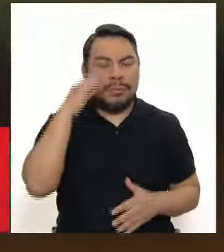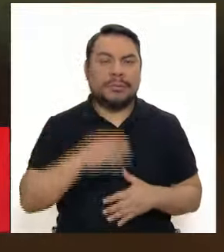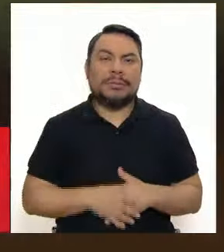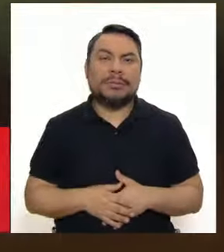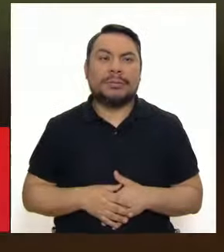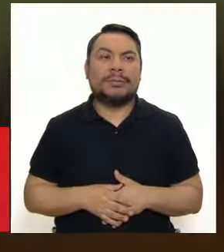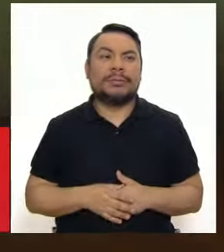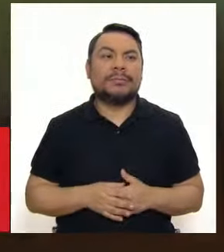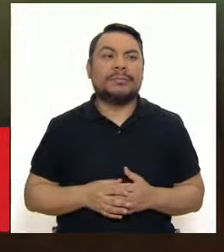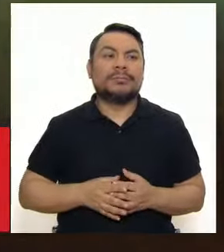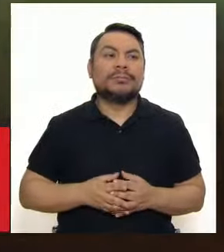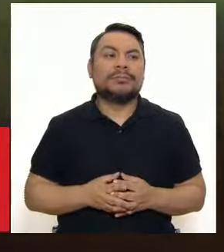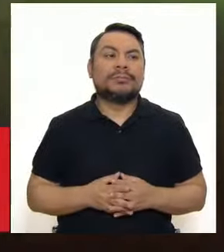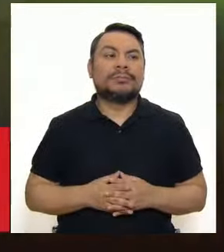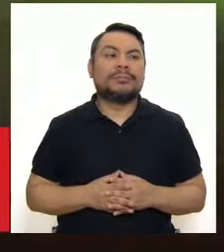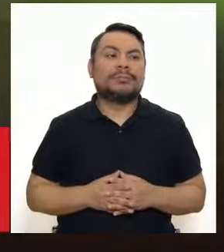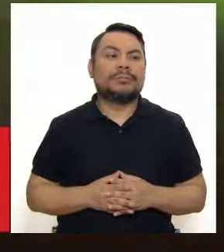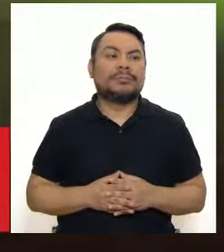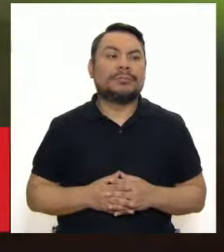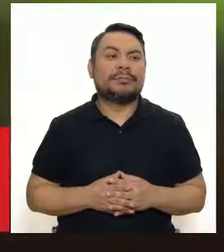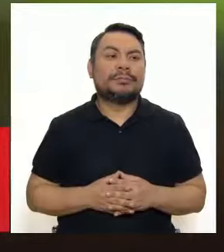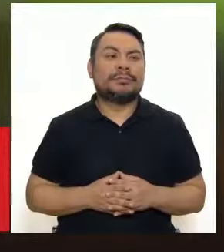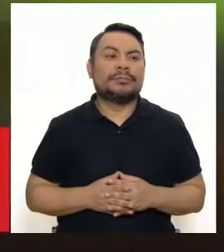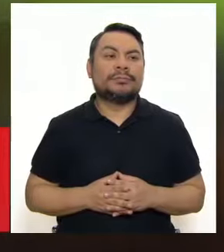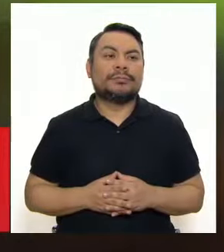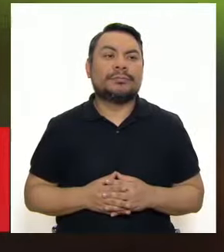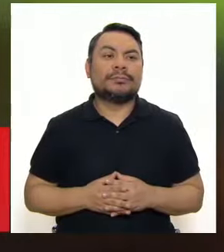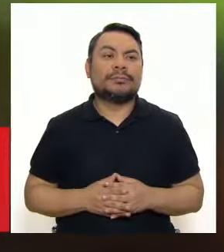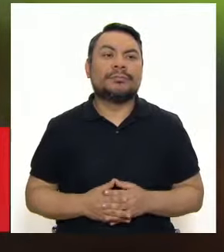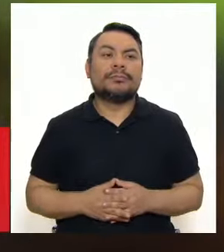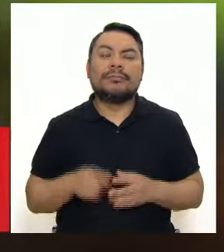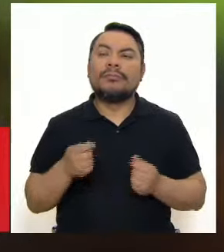Johnson Cruz?